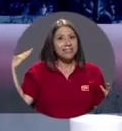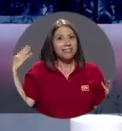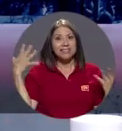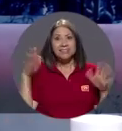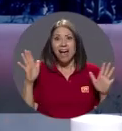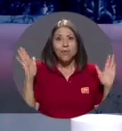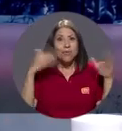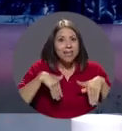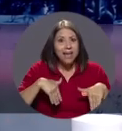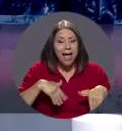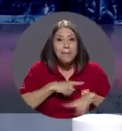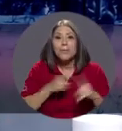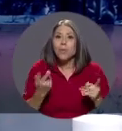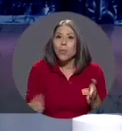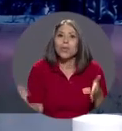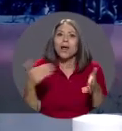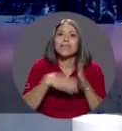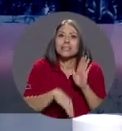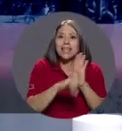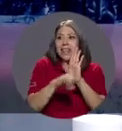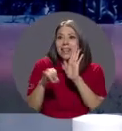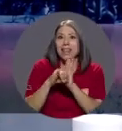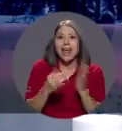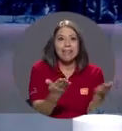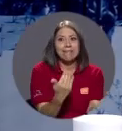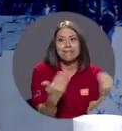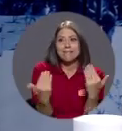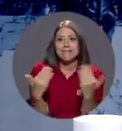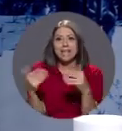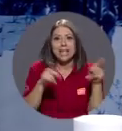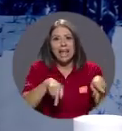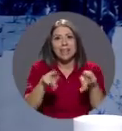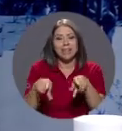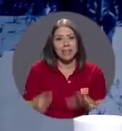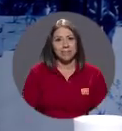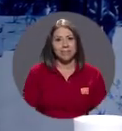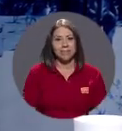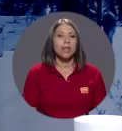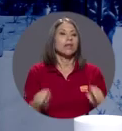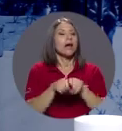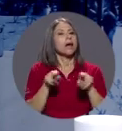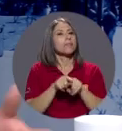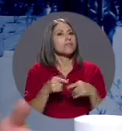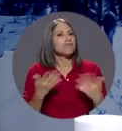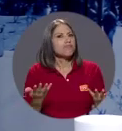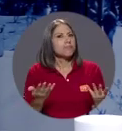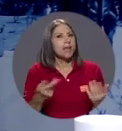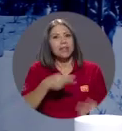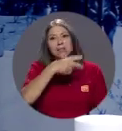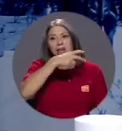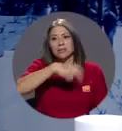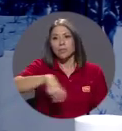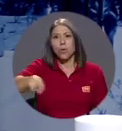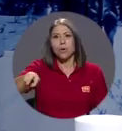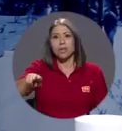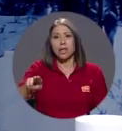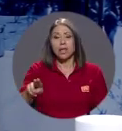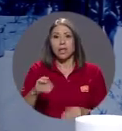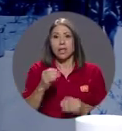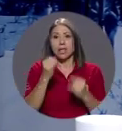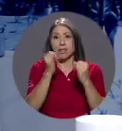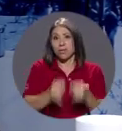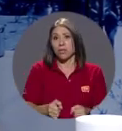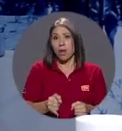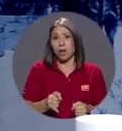habíamos abandonado. Y eso es volver a darle identidad y traer gente. Son pequeñas medidas. Otra tiene que ver, sí, con el transporte